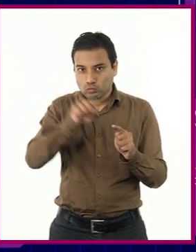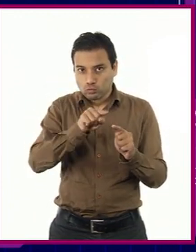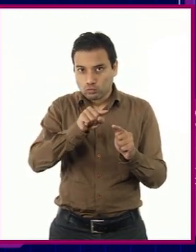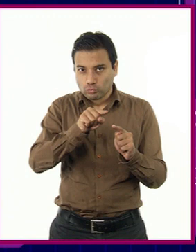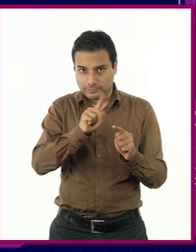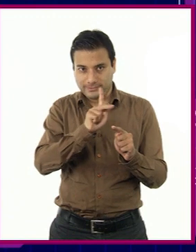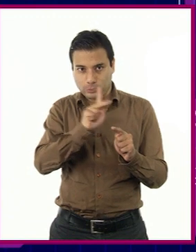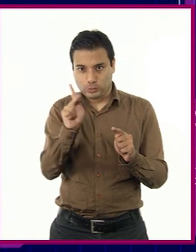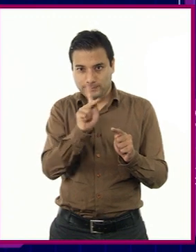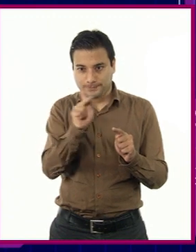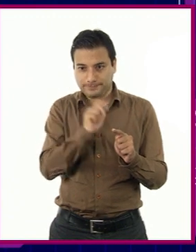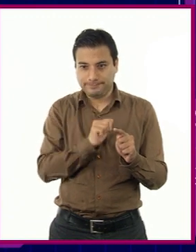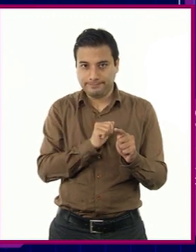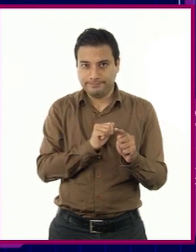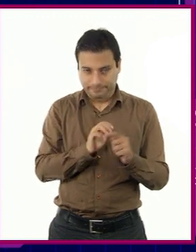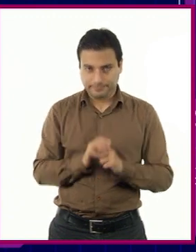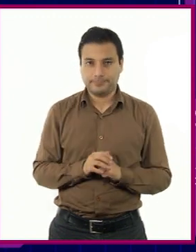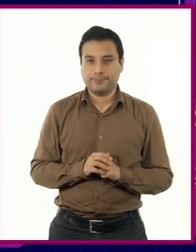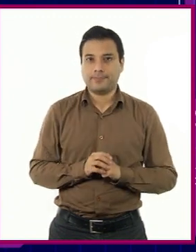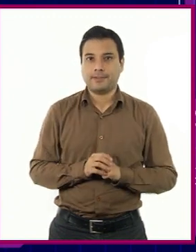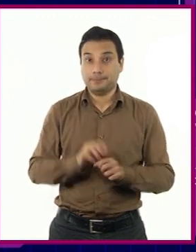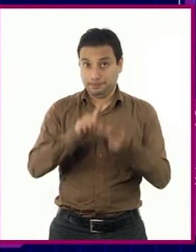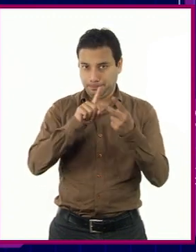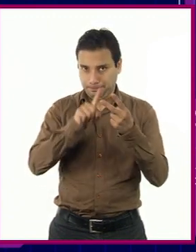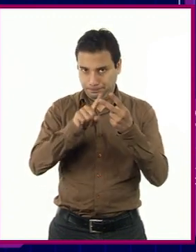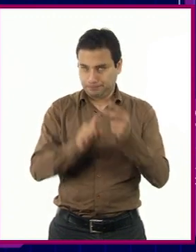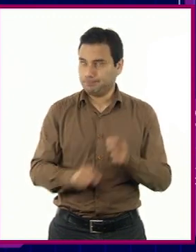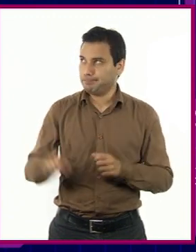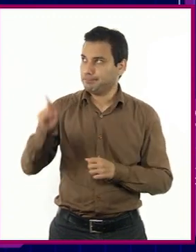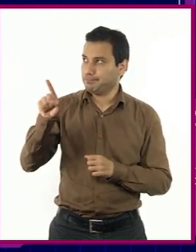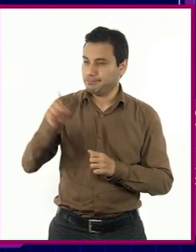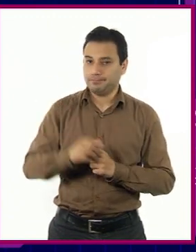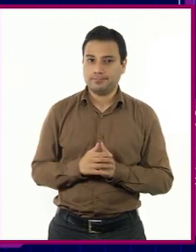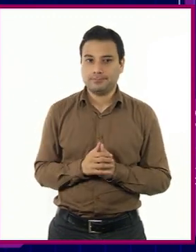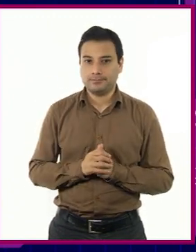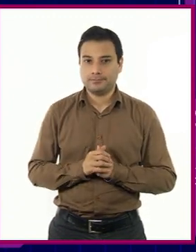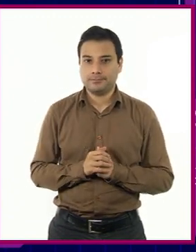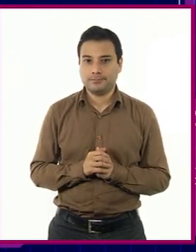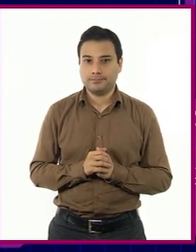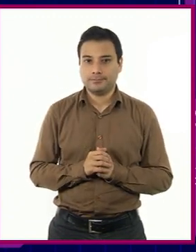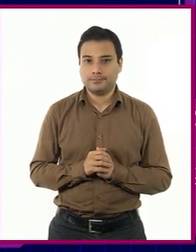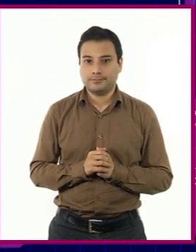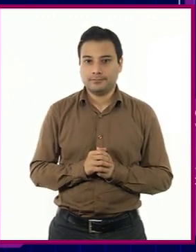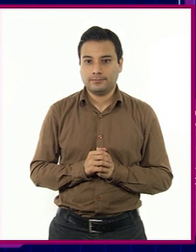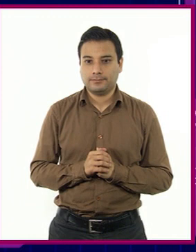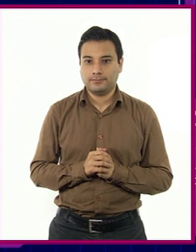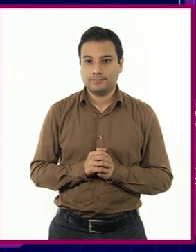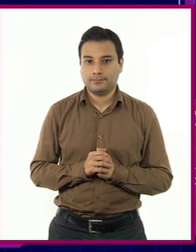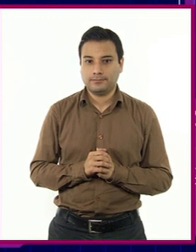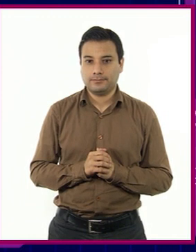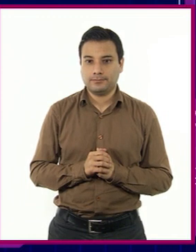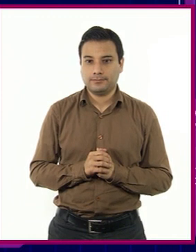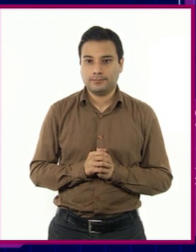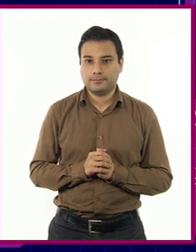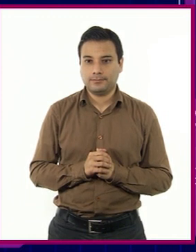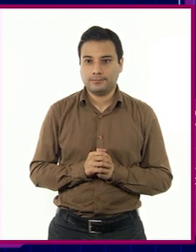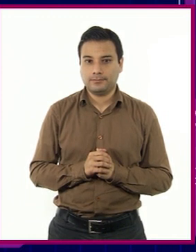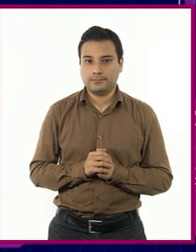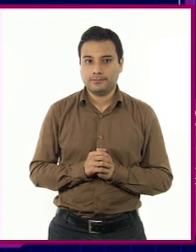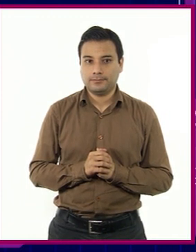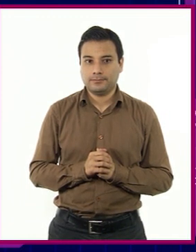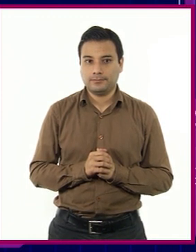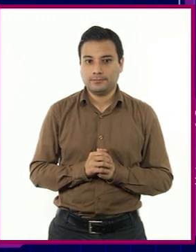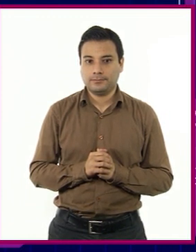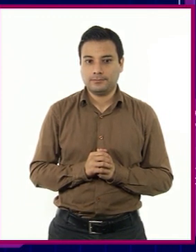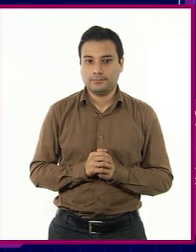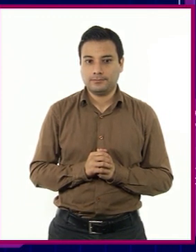imagen. Inciso B. Al prolongar los lados opuestos AD y BC del